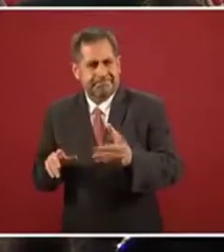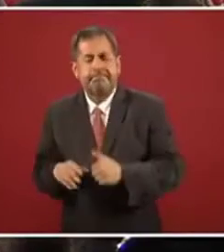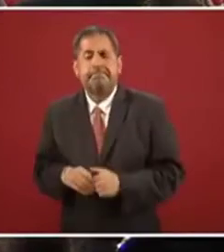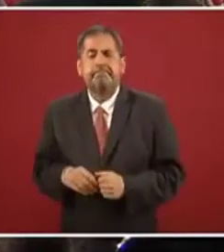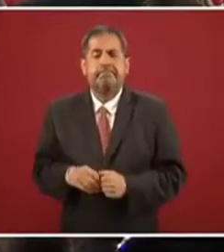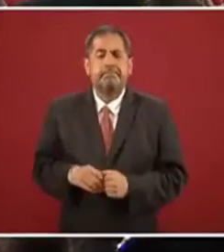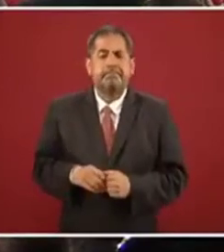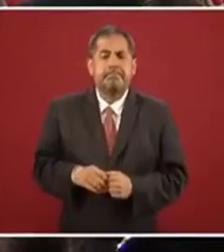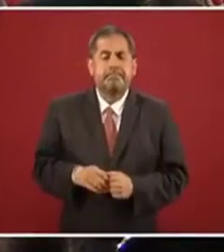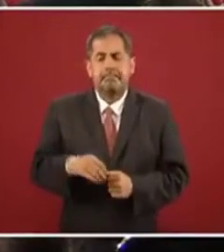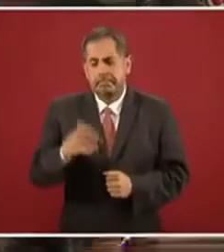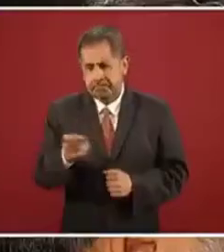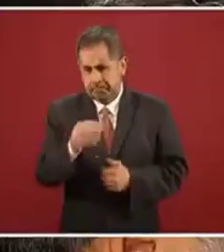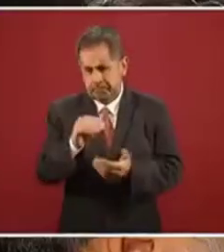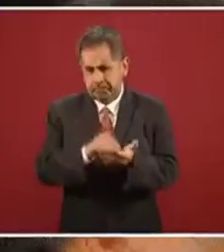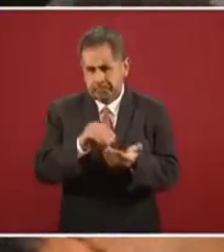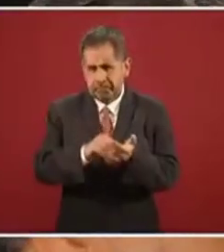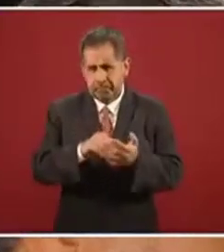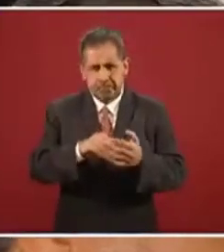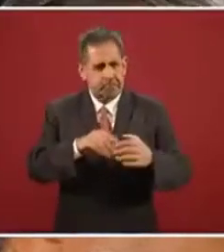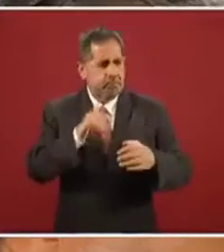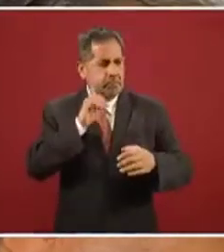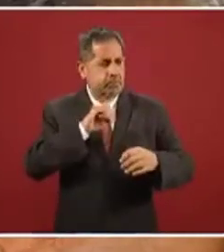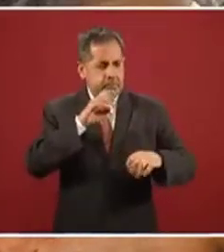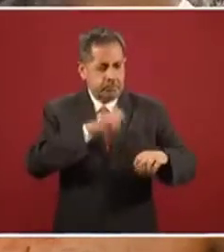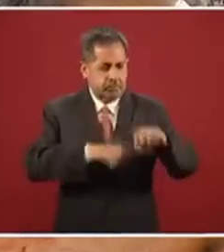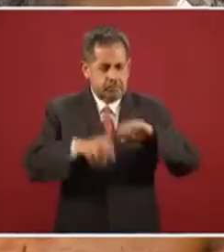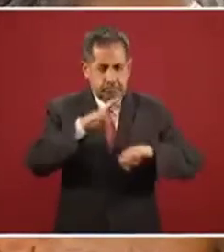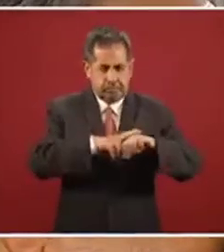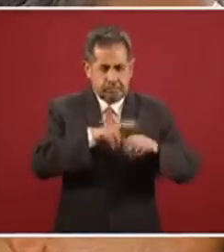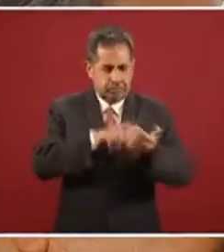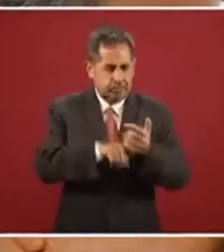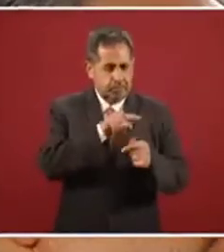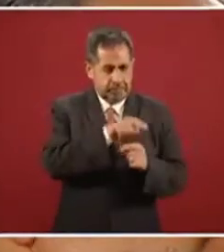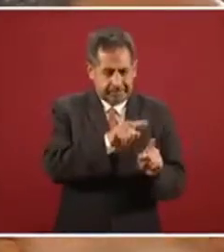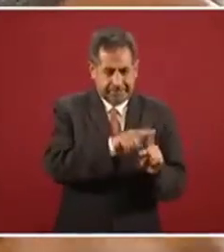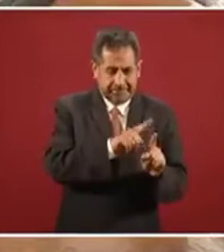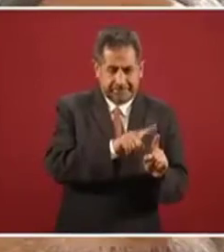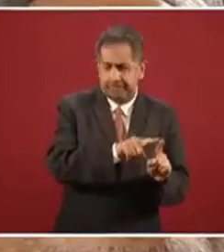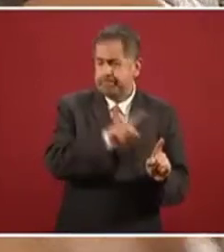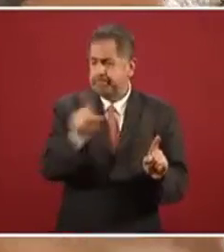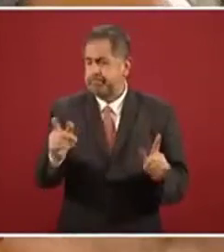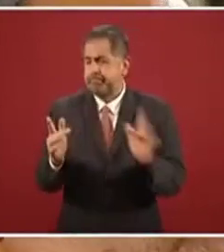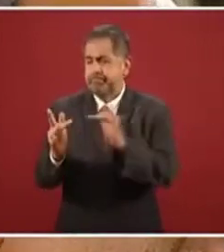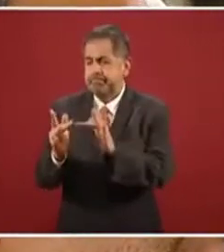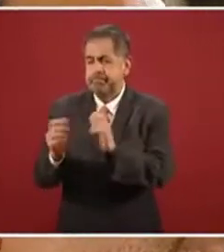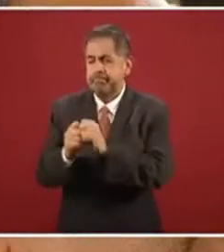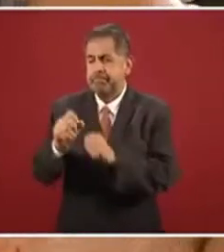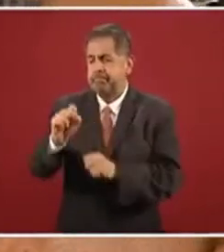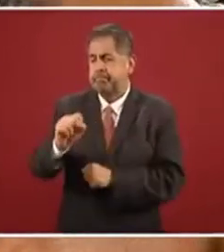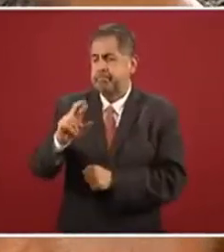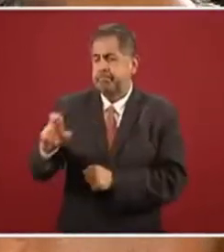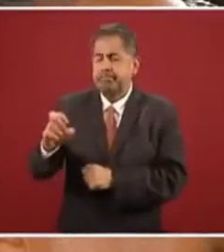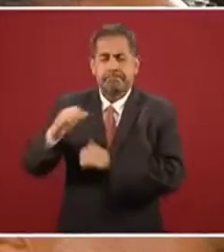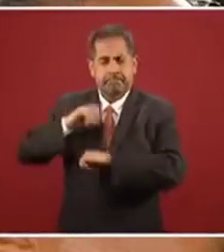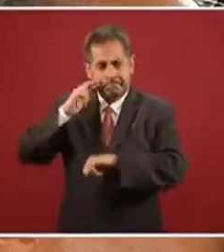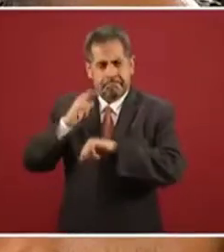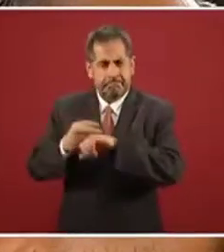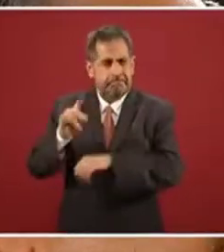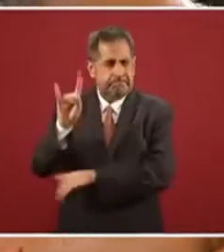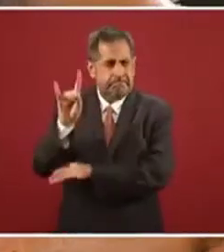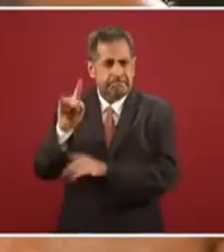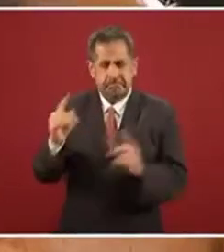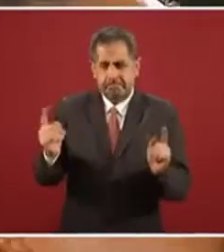continuar buscando la embajadora tener conversaciones con la secretaria de Relaciones Exteriores, con la canciller